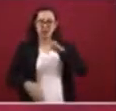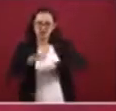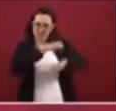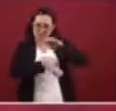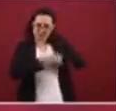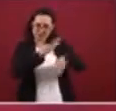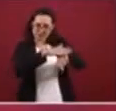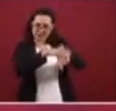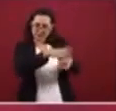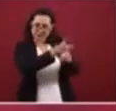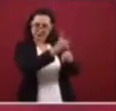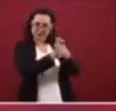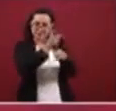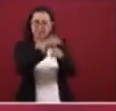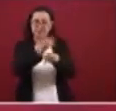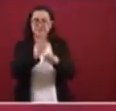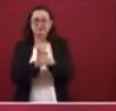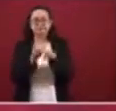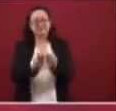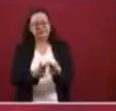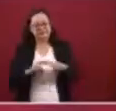para buscar el acuerdo?